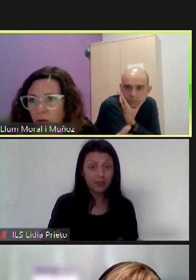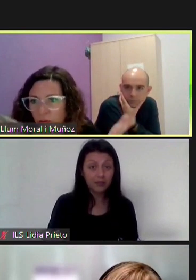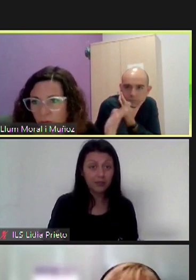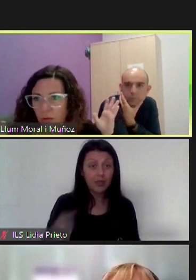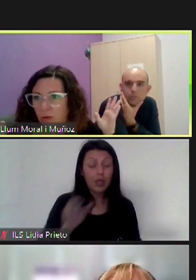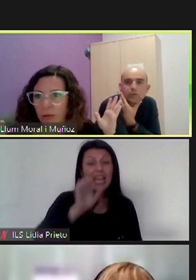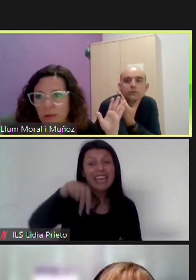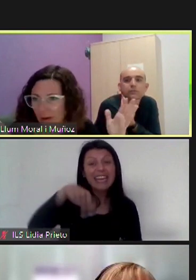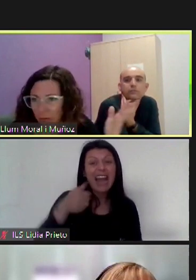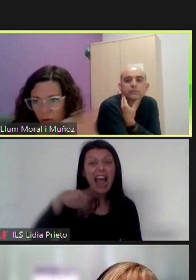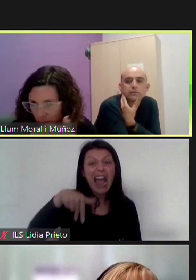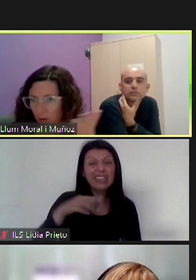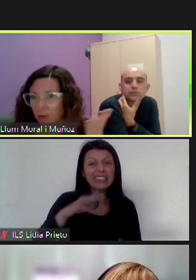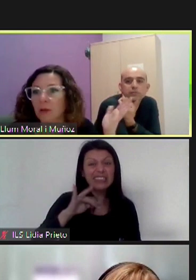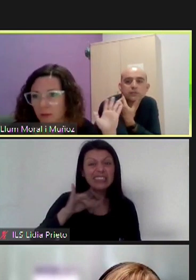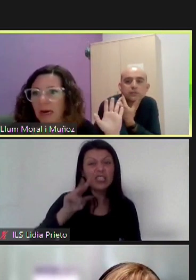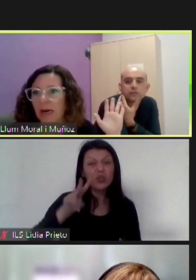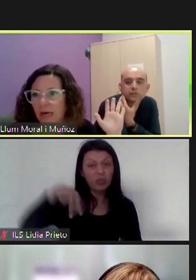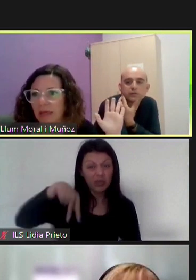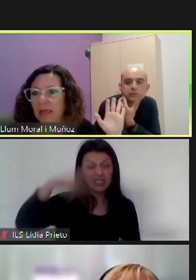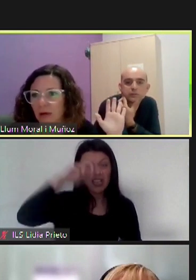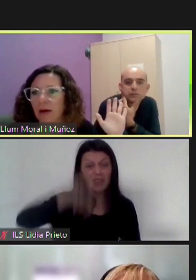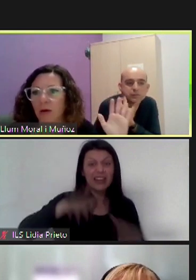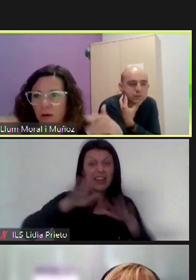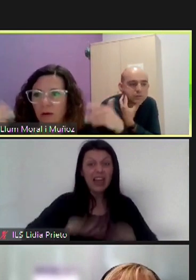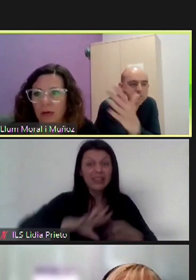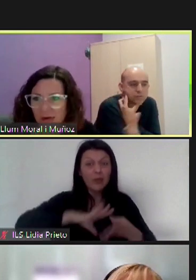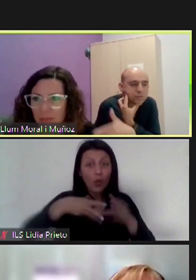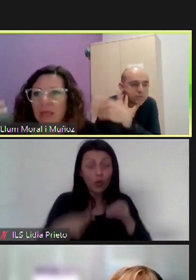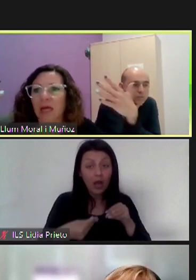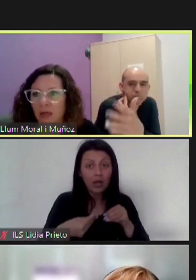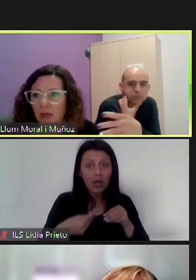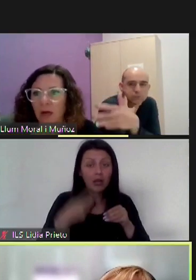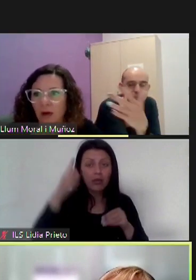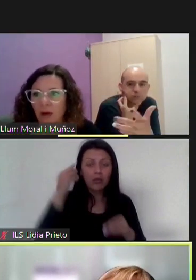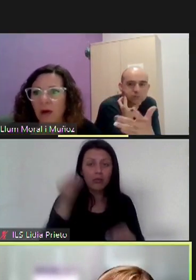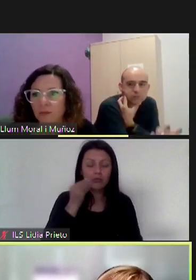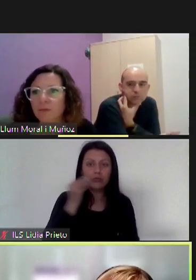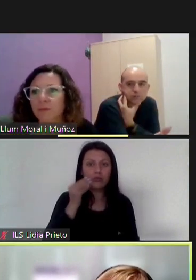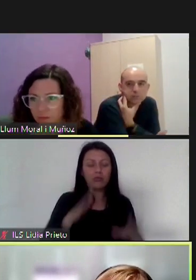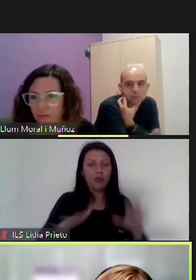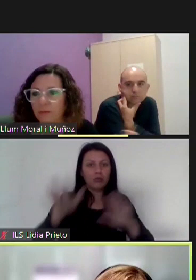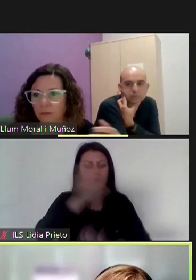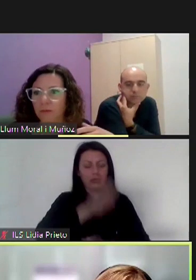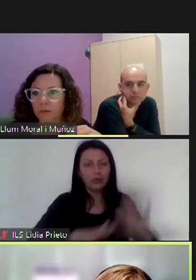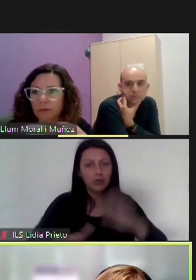deja tonto. Pero vamos, a la hora de reaccionar o la rapidez. Ahí me refería yo, por ejemplo, porque si tiene una medicación